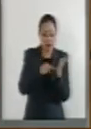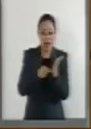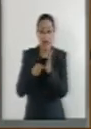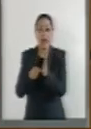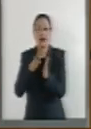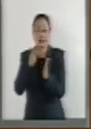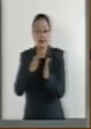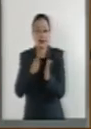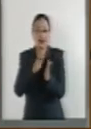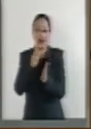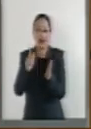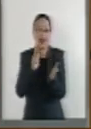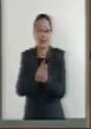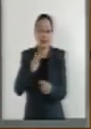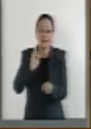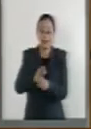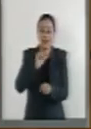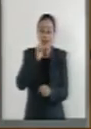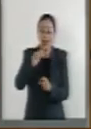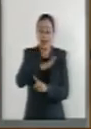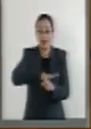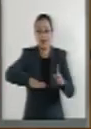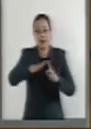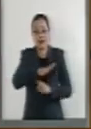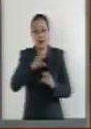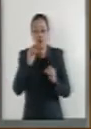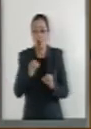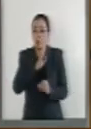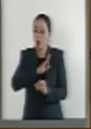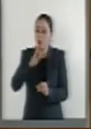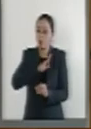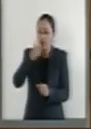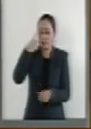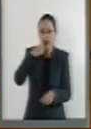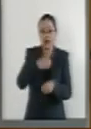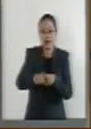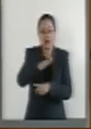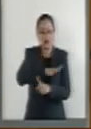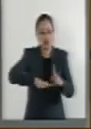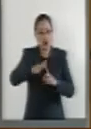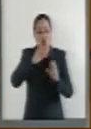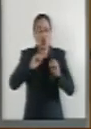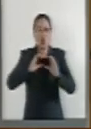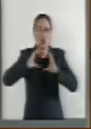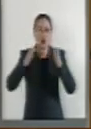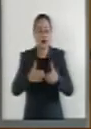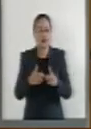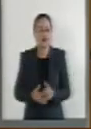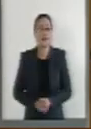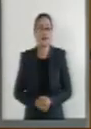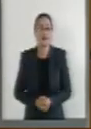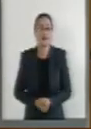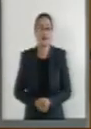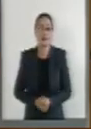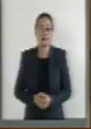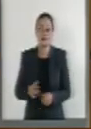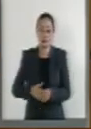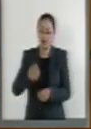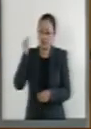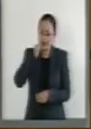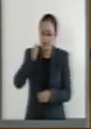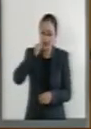laxas o permisivas de daño al medio ambiente y a las comunidades. Que sea por el